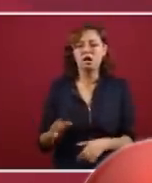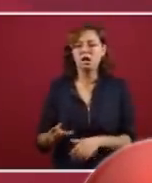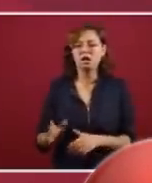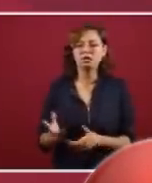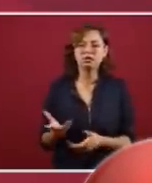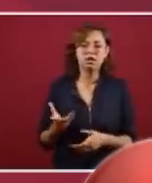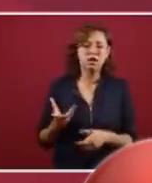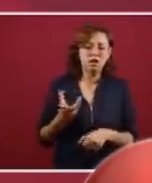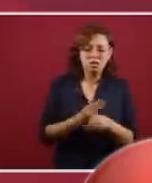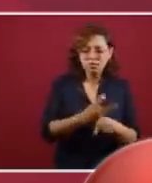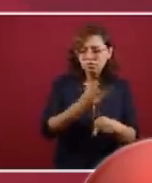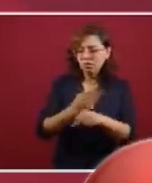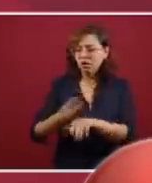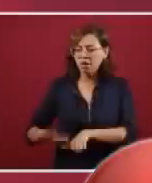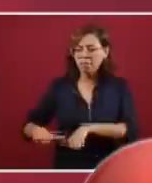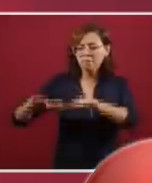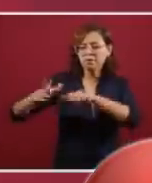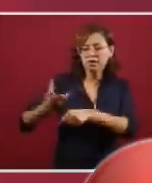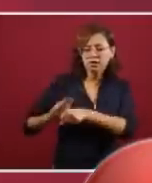de calles,